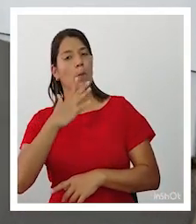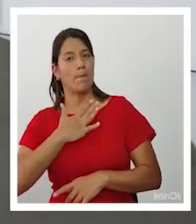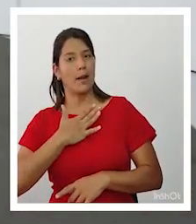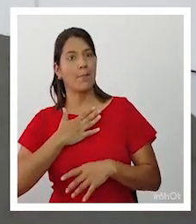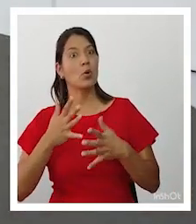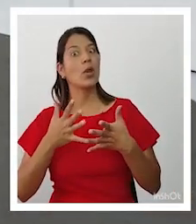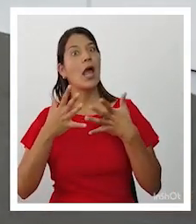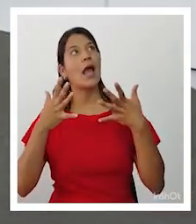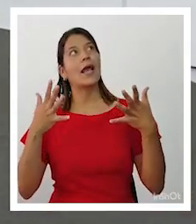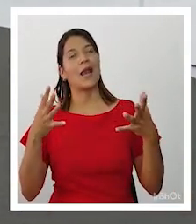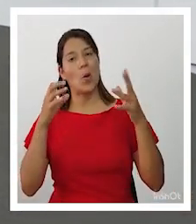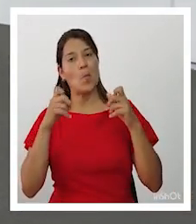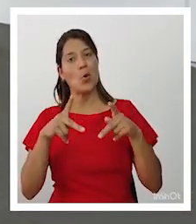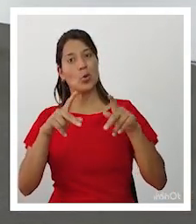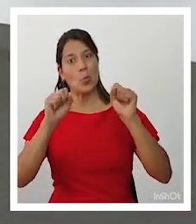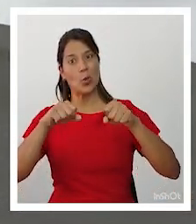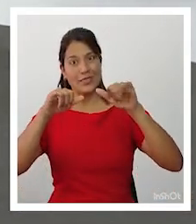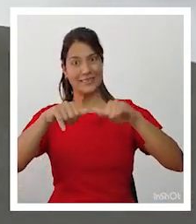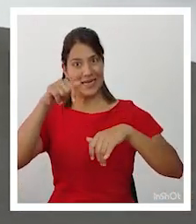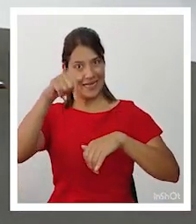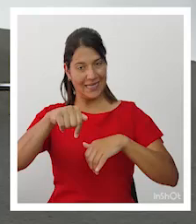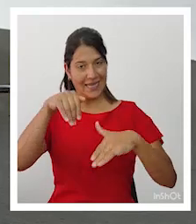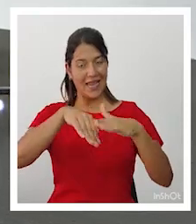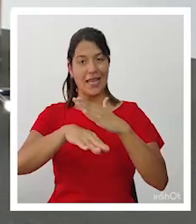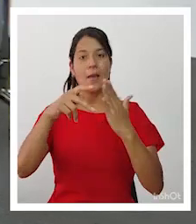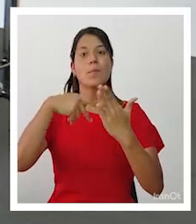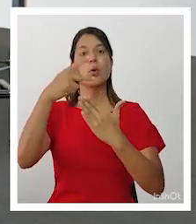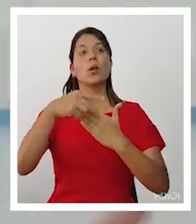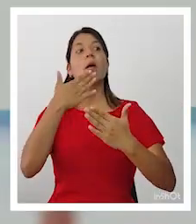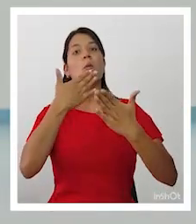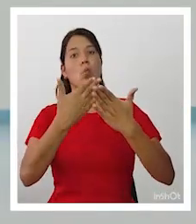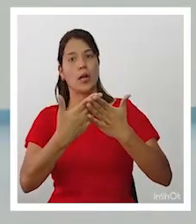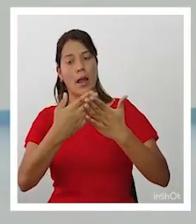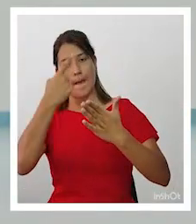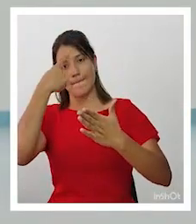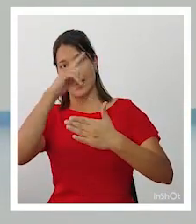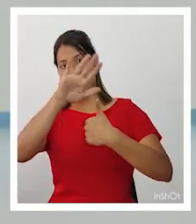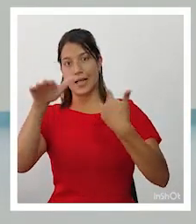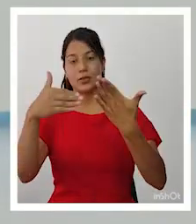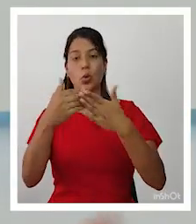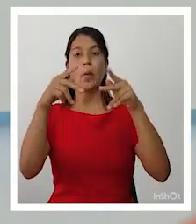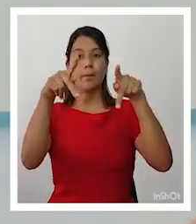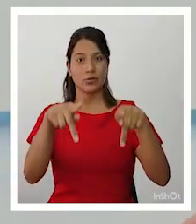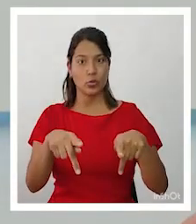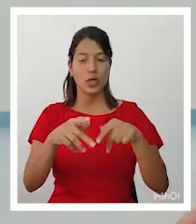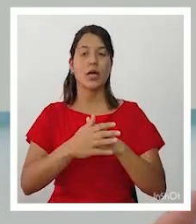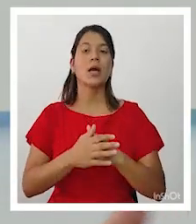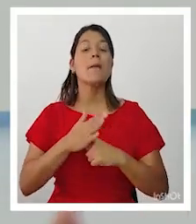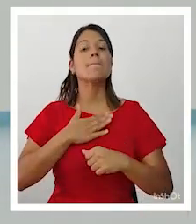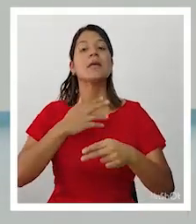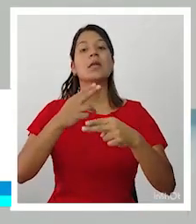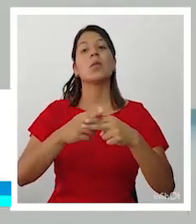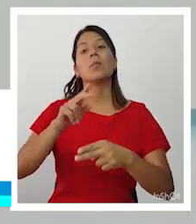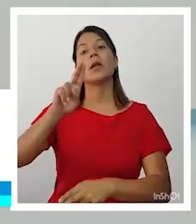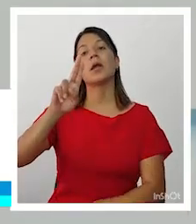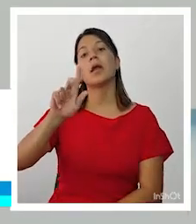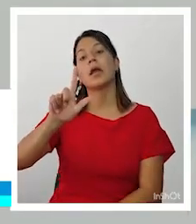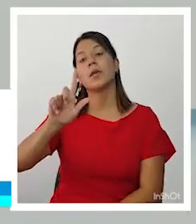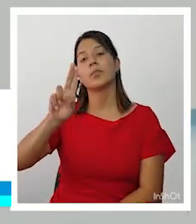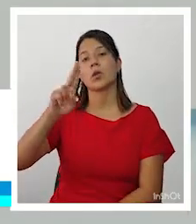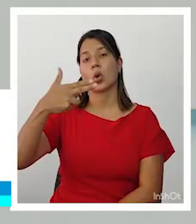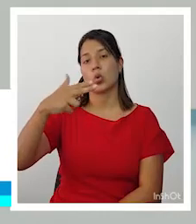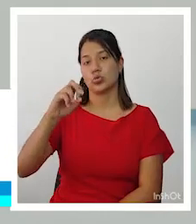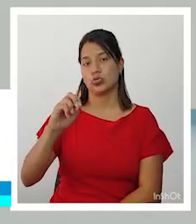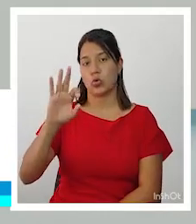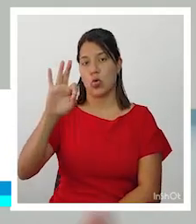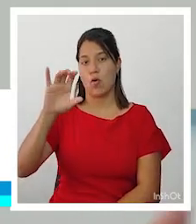estar acá en el programa. Bueno, para todas las personas, soy Lucho Flores, soy una persona que